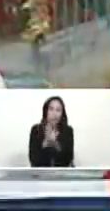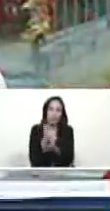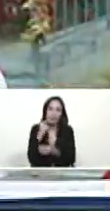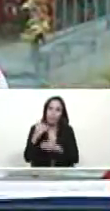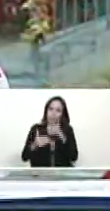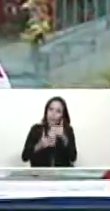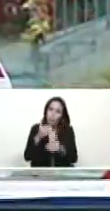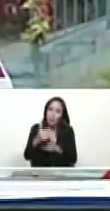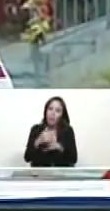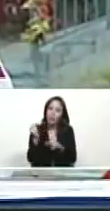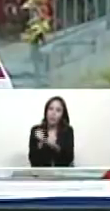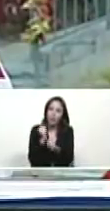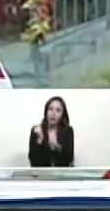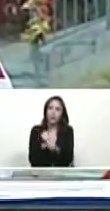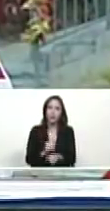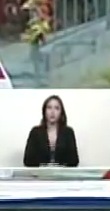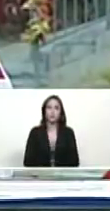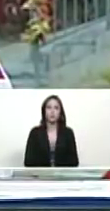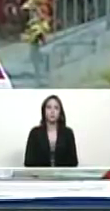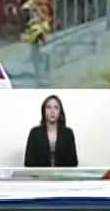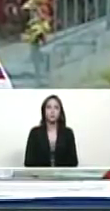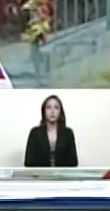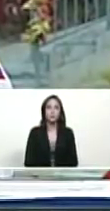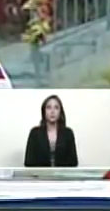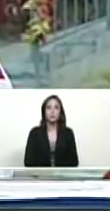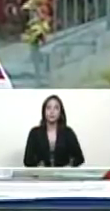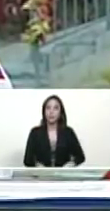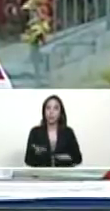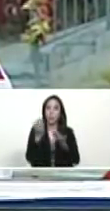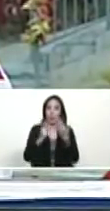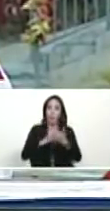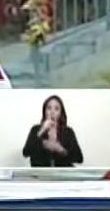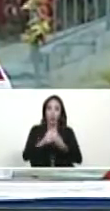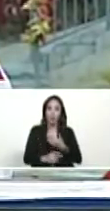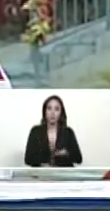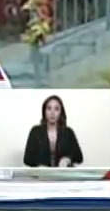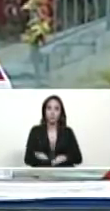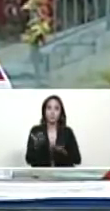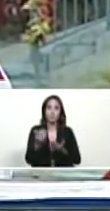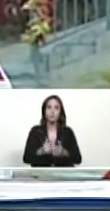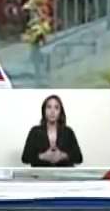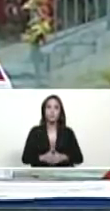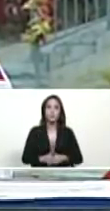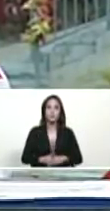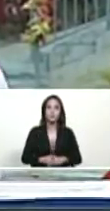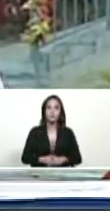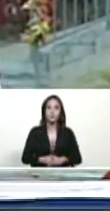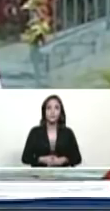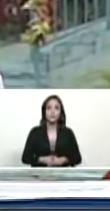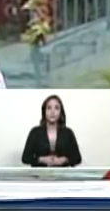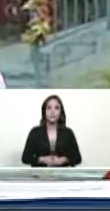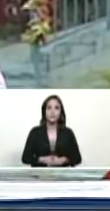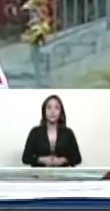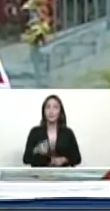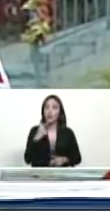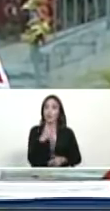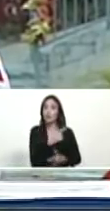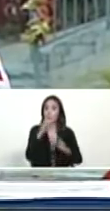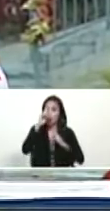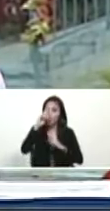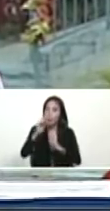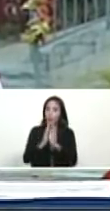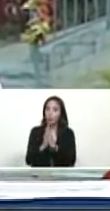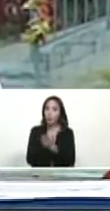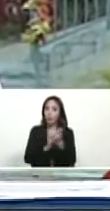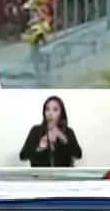siempre. Y aquí está el plan para, se recomienda muy respetuosamente